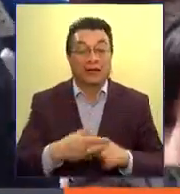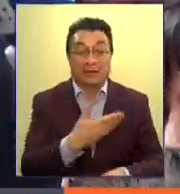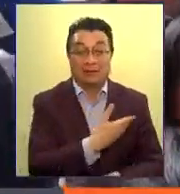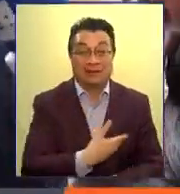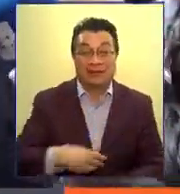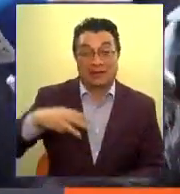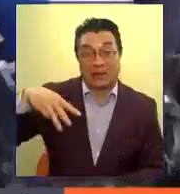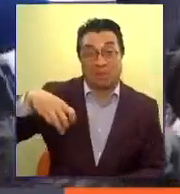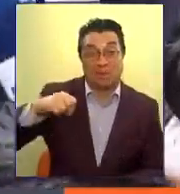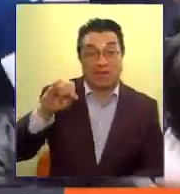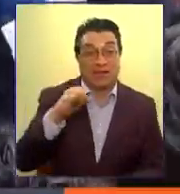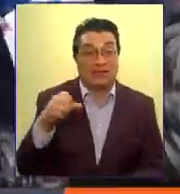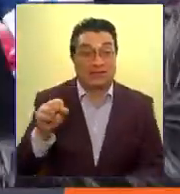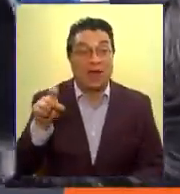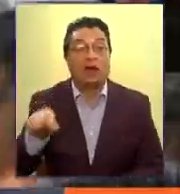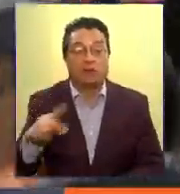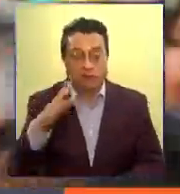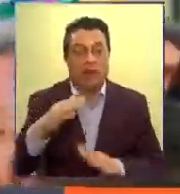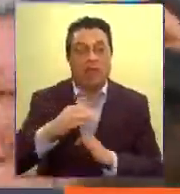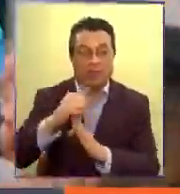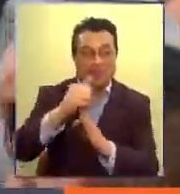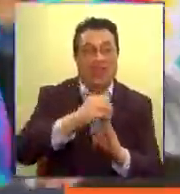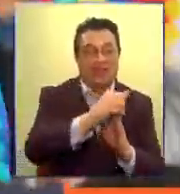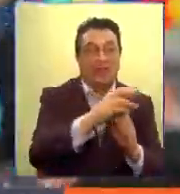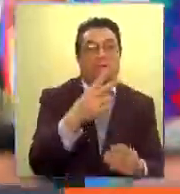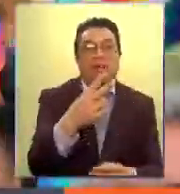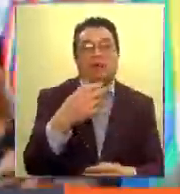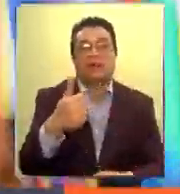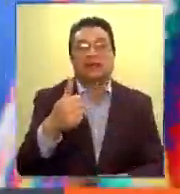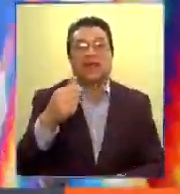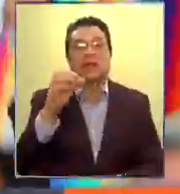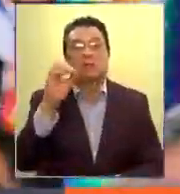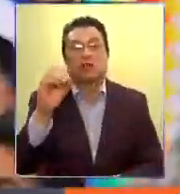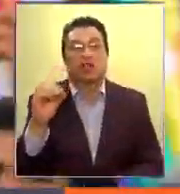liderando la intención de voto con un 26%.